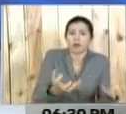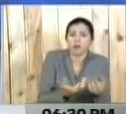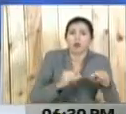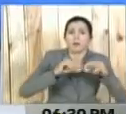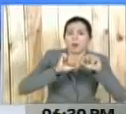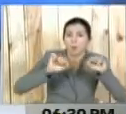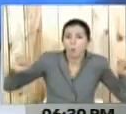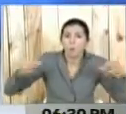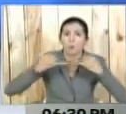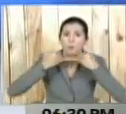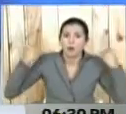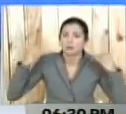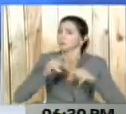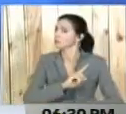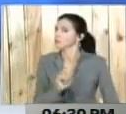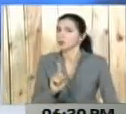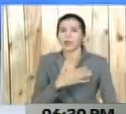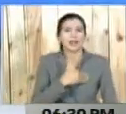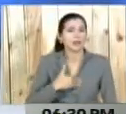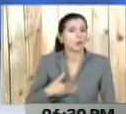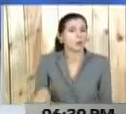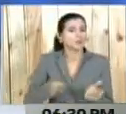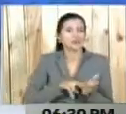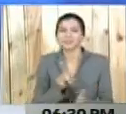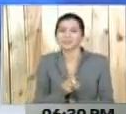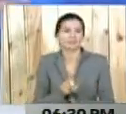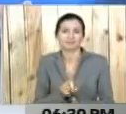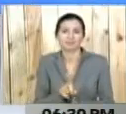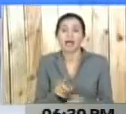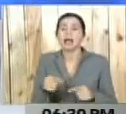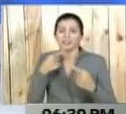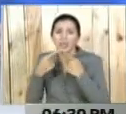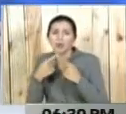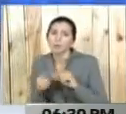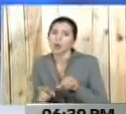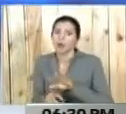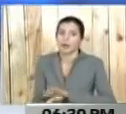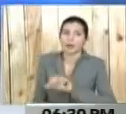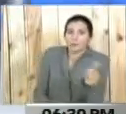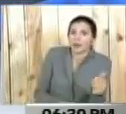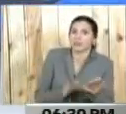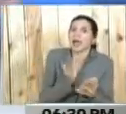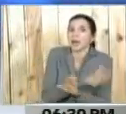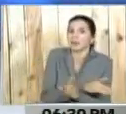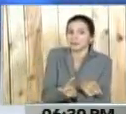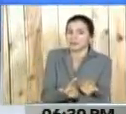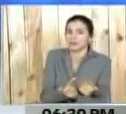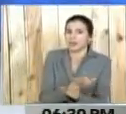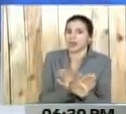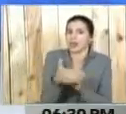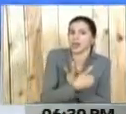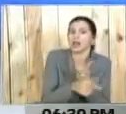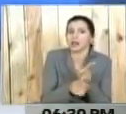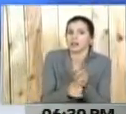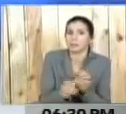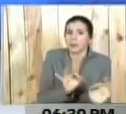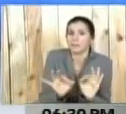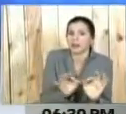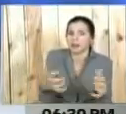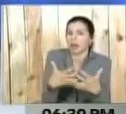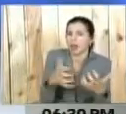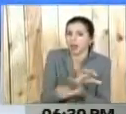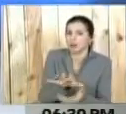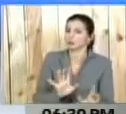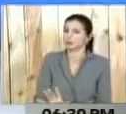vez. Aquí nadie quiere eso. Nadie, la gente seria y consciente de este país. Esos pequeños grupos de los que hablaba Ricardo Sánchez, cada vez más disminuidos.